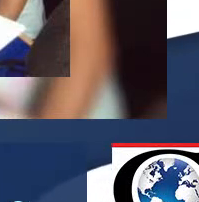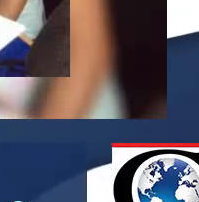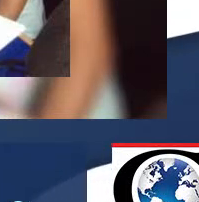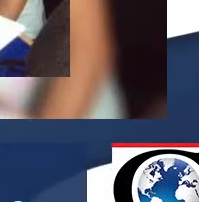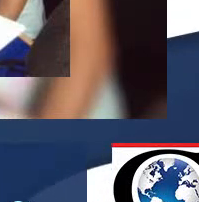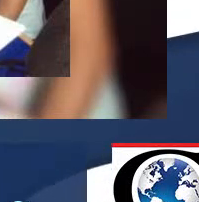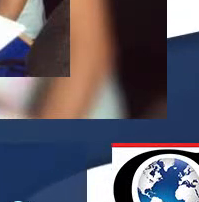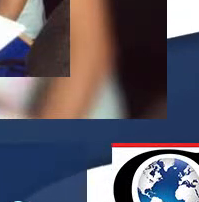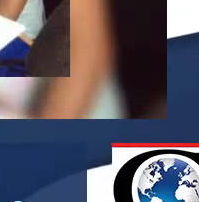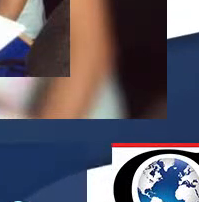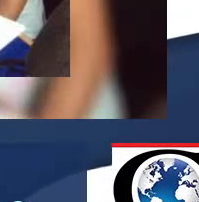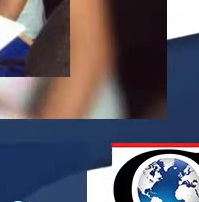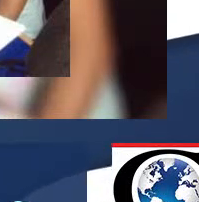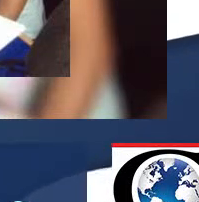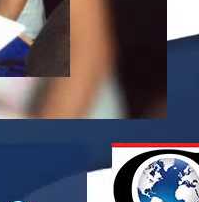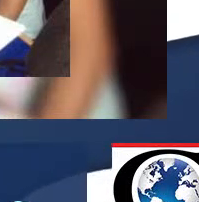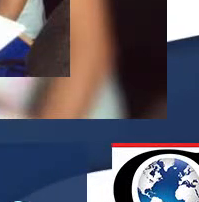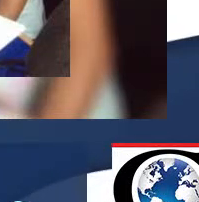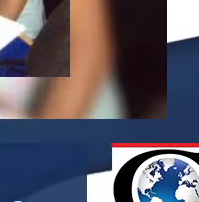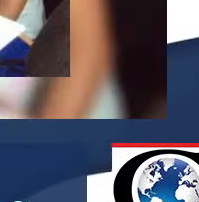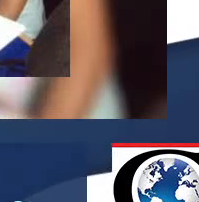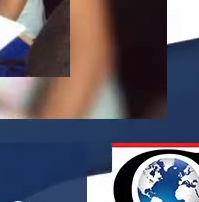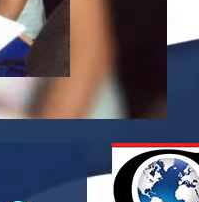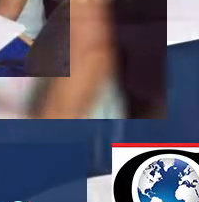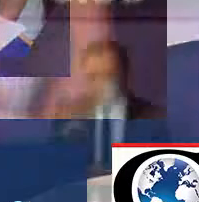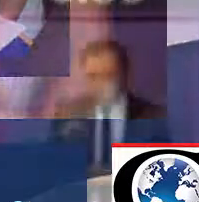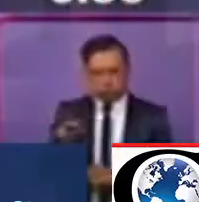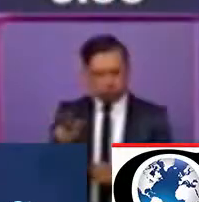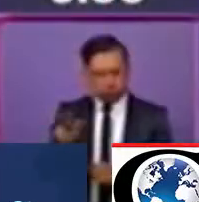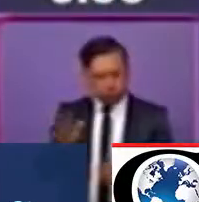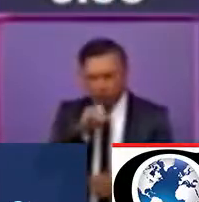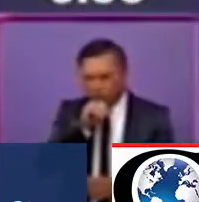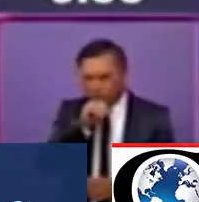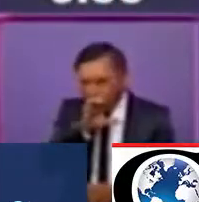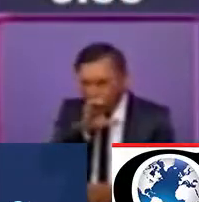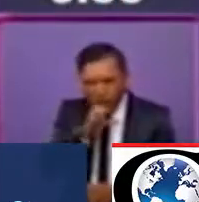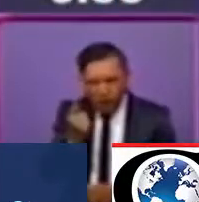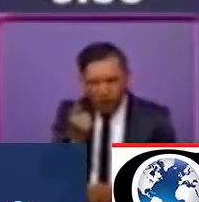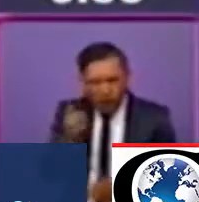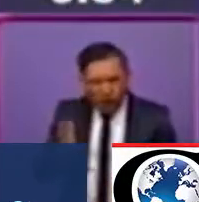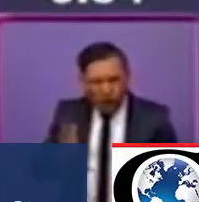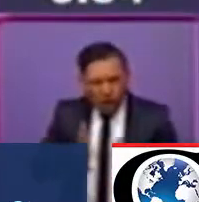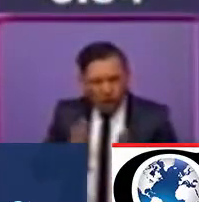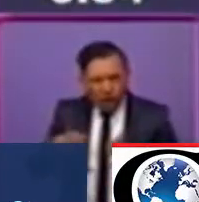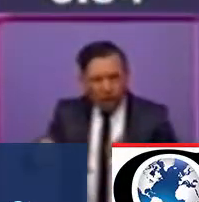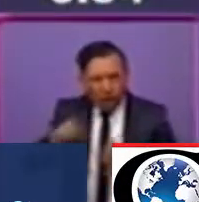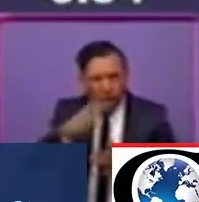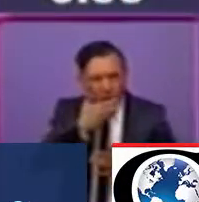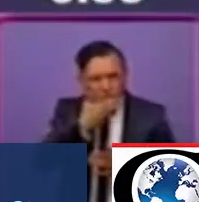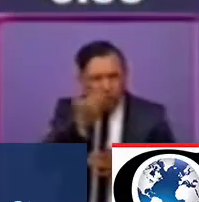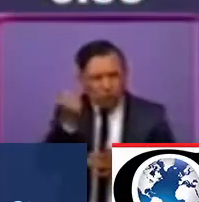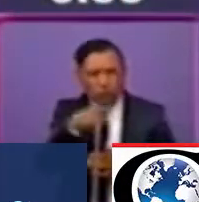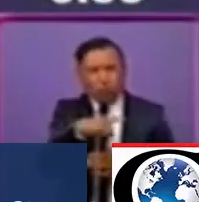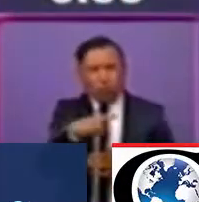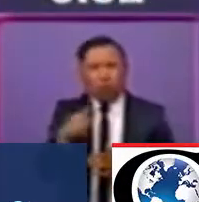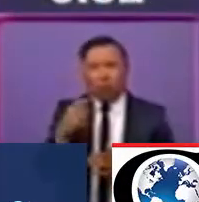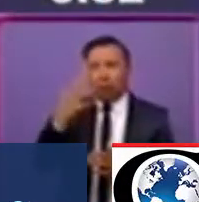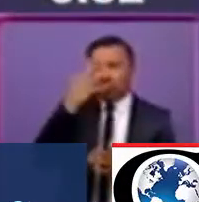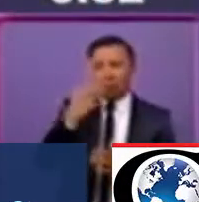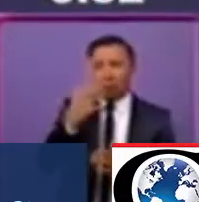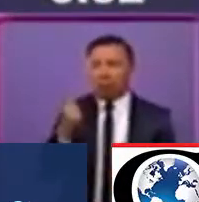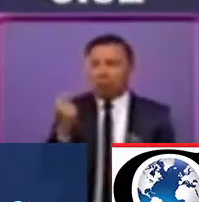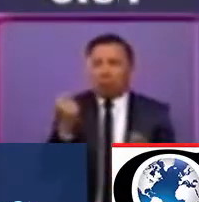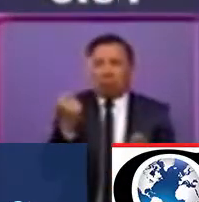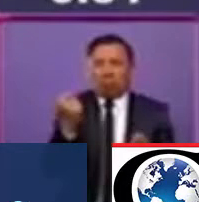Nacional, el de López Obrador. Así es, Eduardo, y bueno, esa era la protesta que quería, que tenían ahí a las afueras del